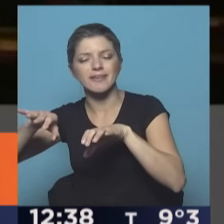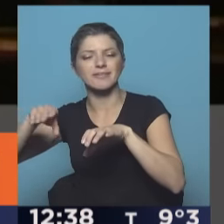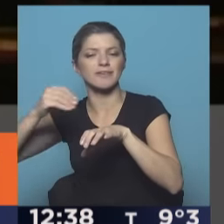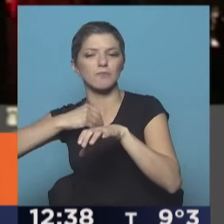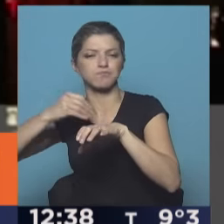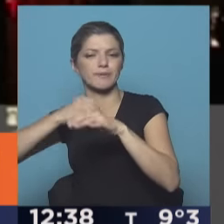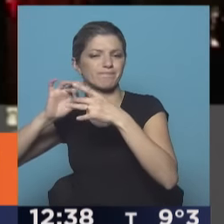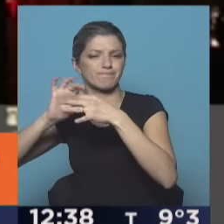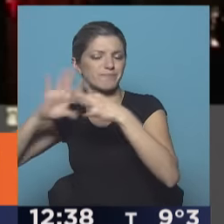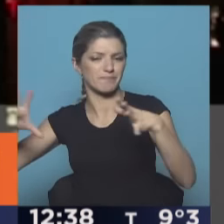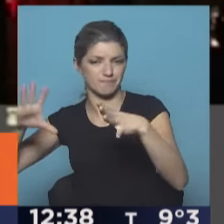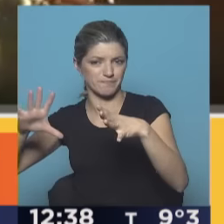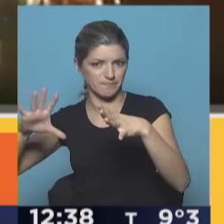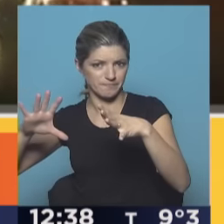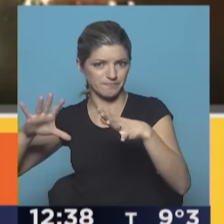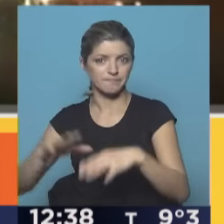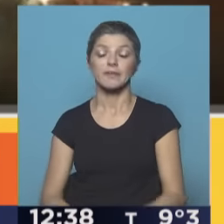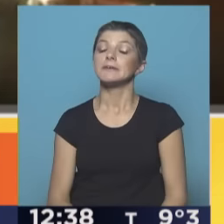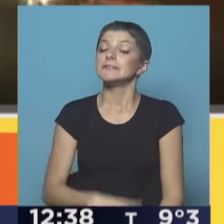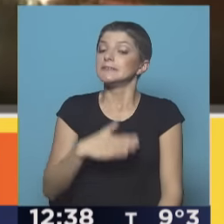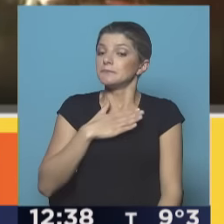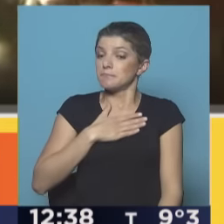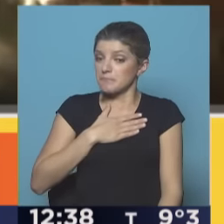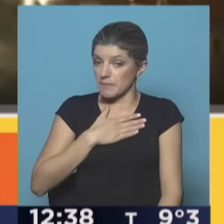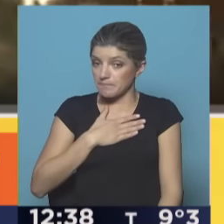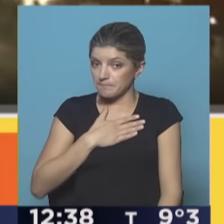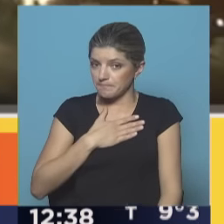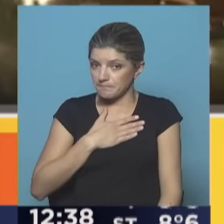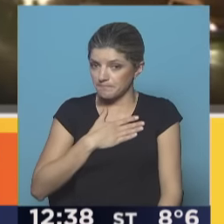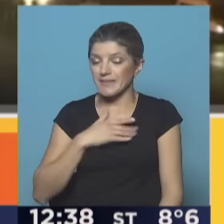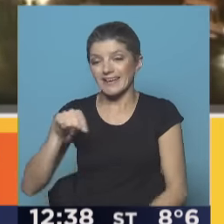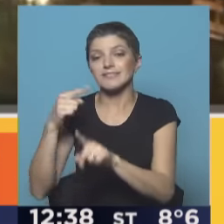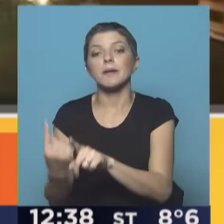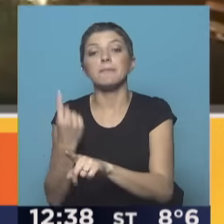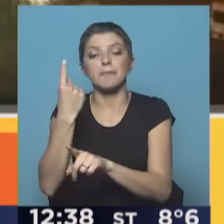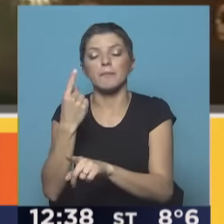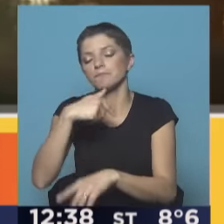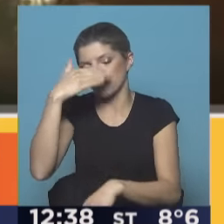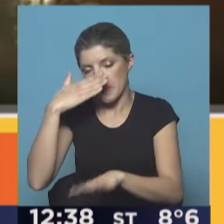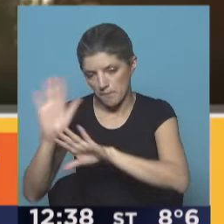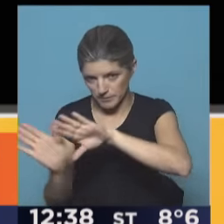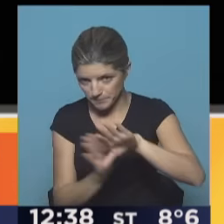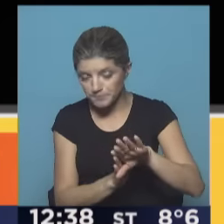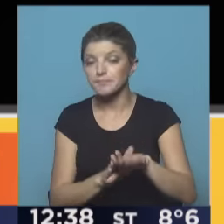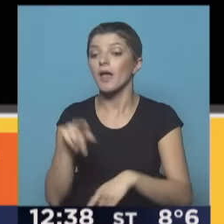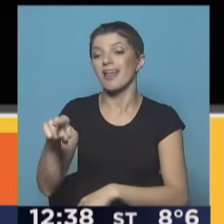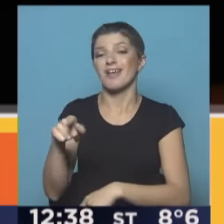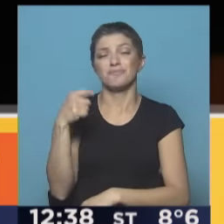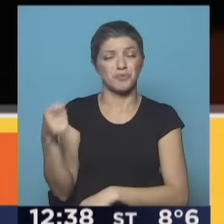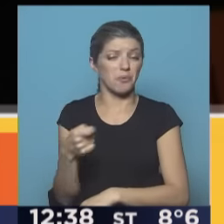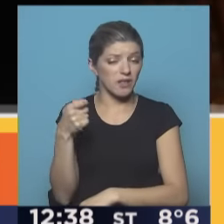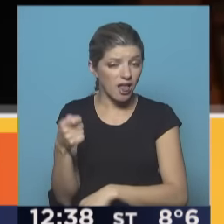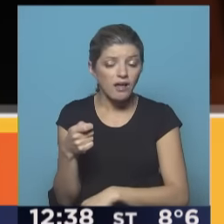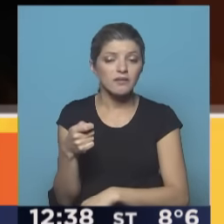malista de del ejército y me parece que en primer lugar es esta la la preocup en segundo lugar evidentemente Turquía fue escena de